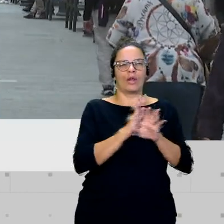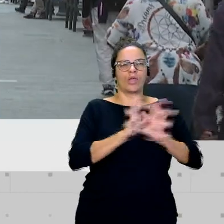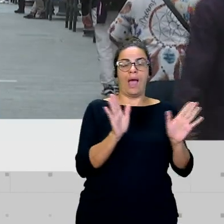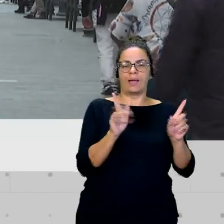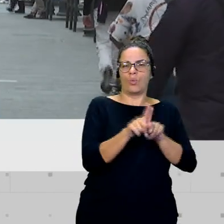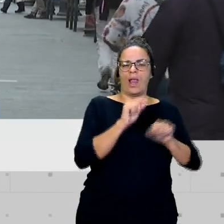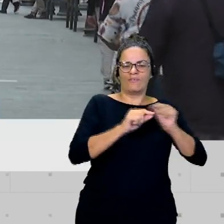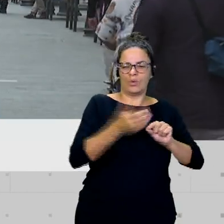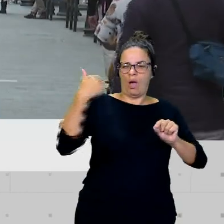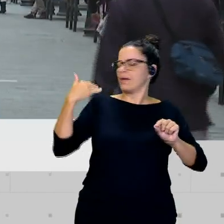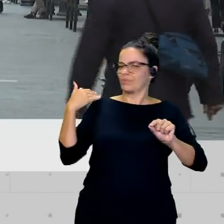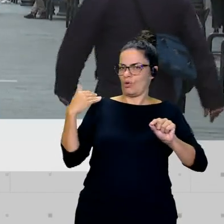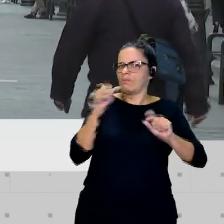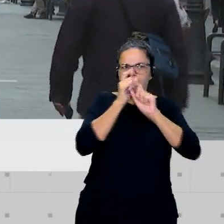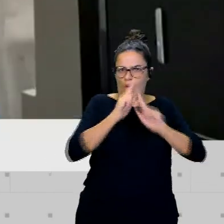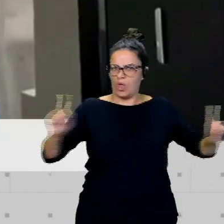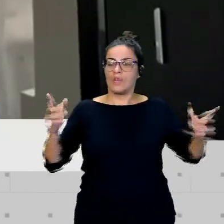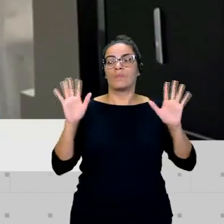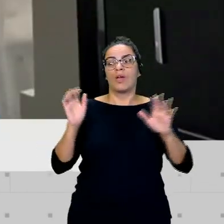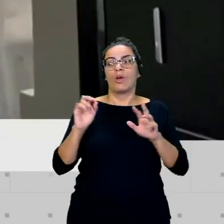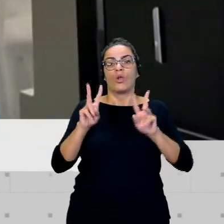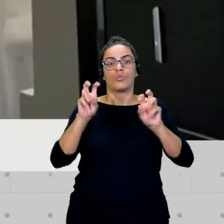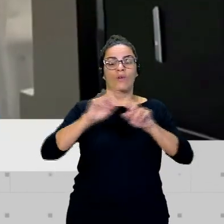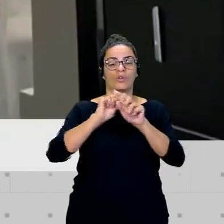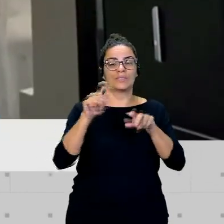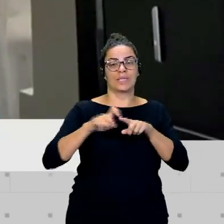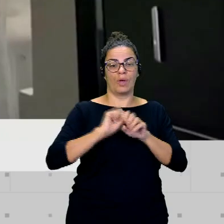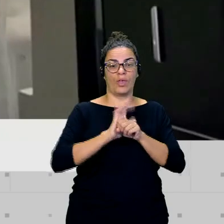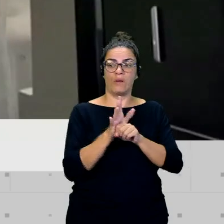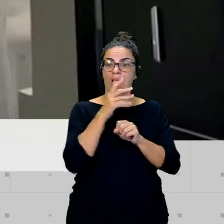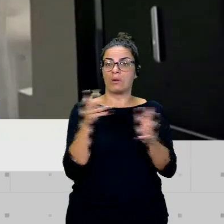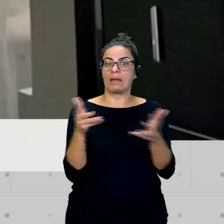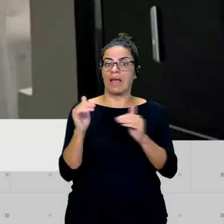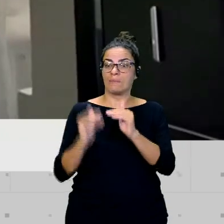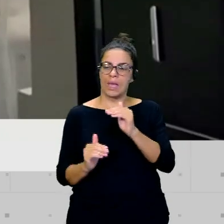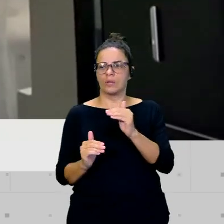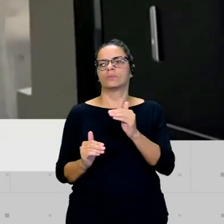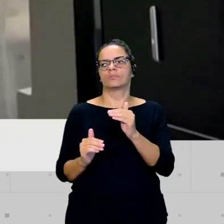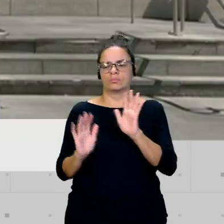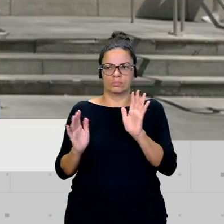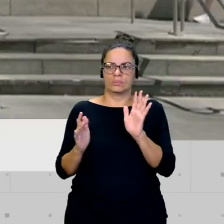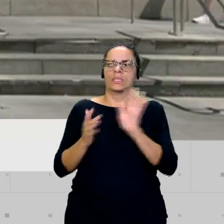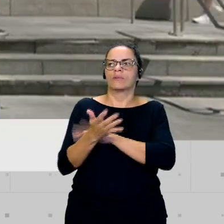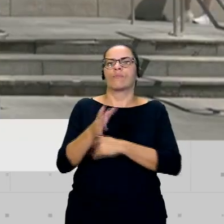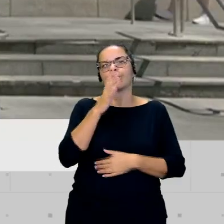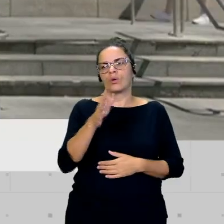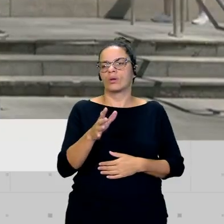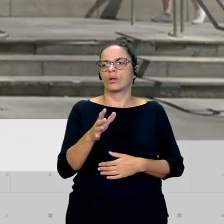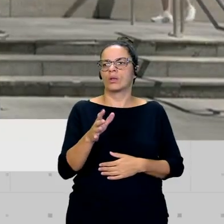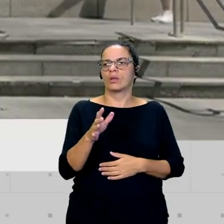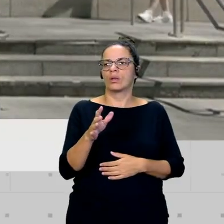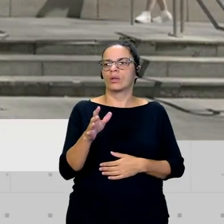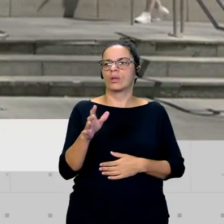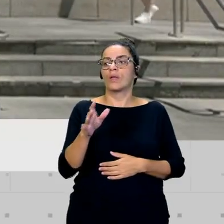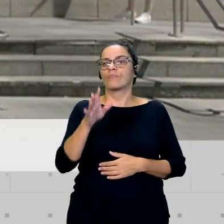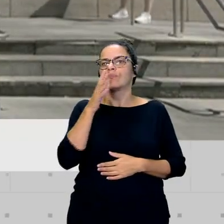pero el hecho de que las nuevas variantes de COVID no sean tan graves como las anteriores, simplemente lo significa el hecho de que está circulando por gente que básicamente